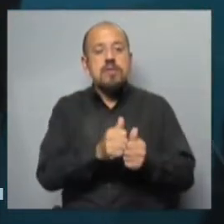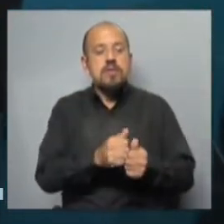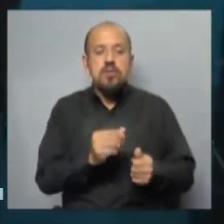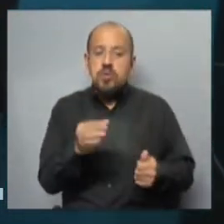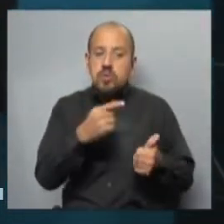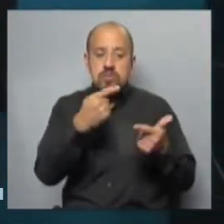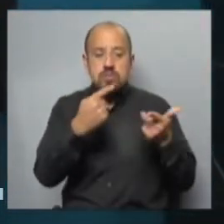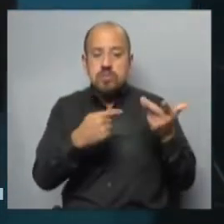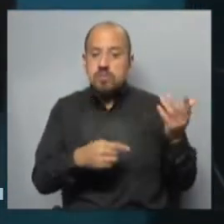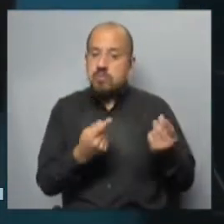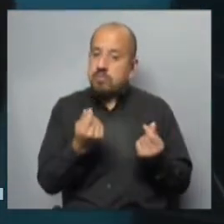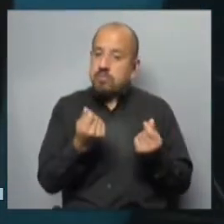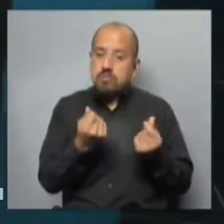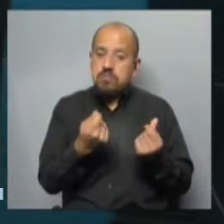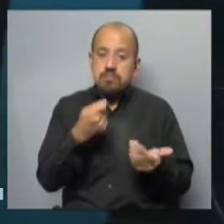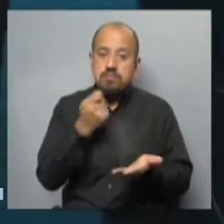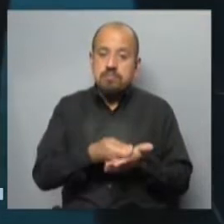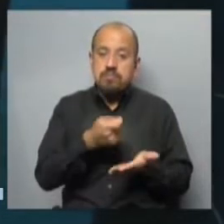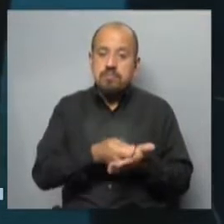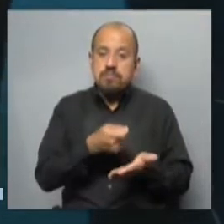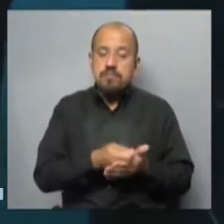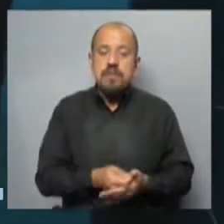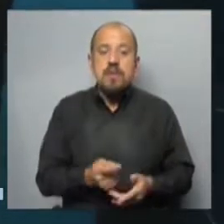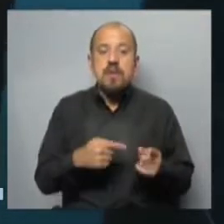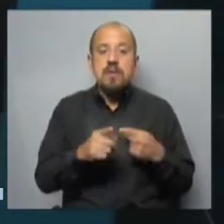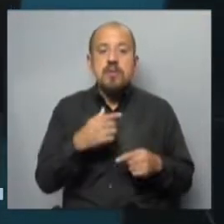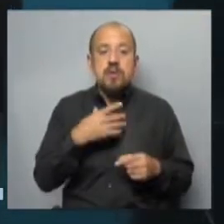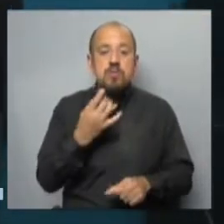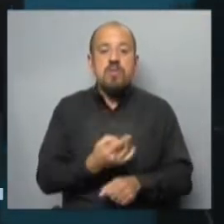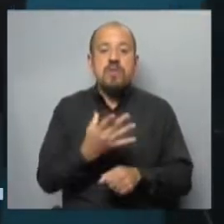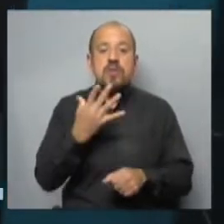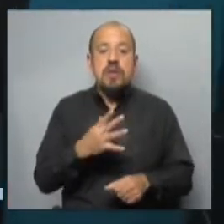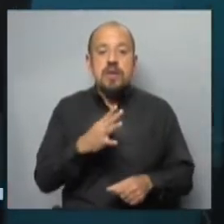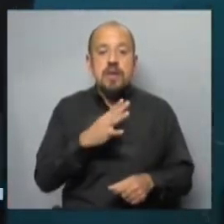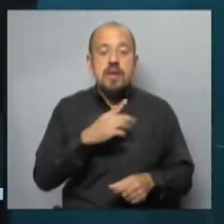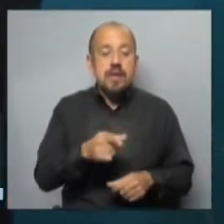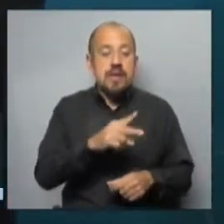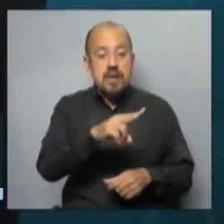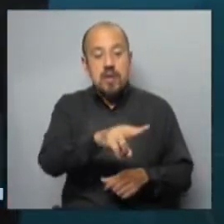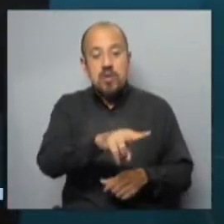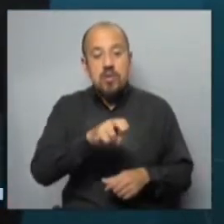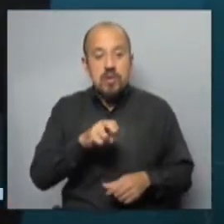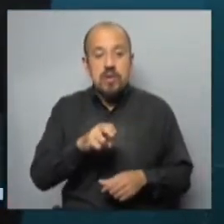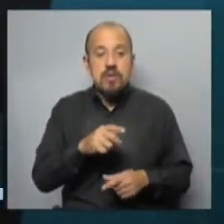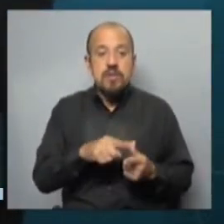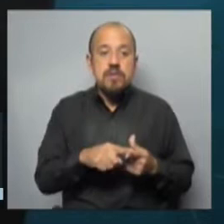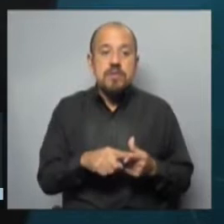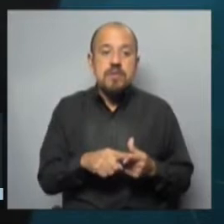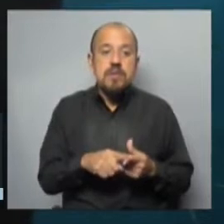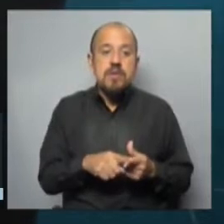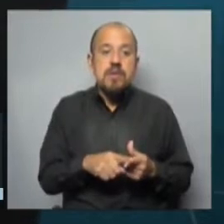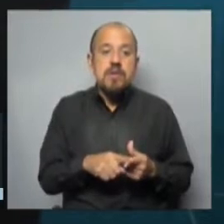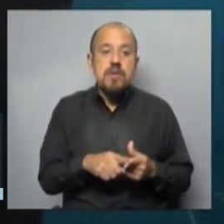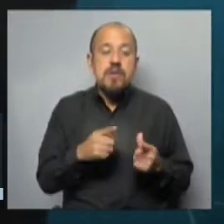todo eso tiene un costo evidentemente los profesionales tienen que cobrar por lo que dan y la